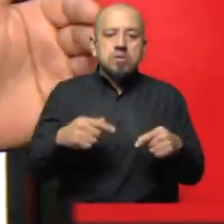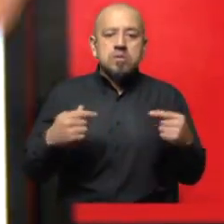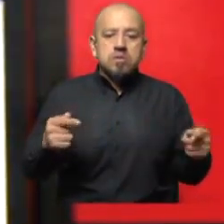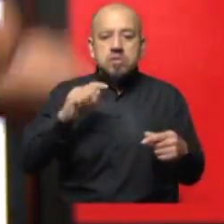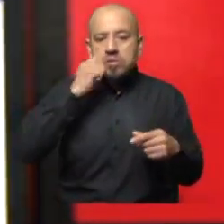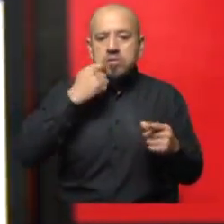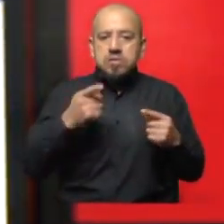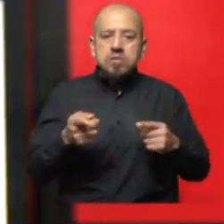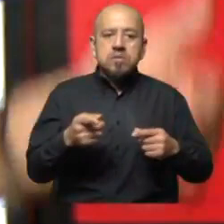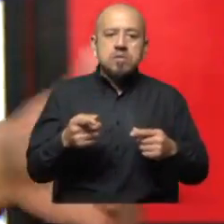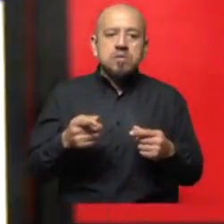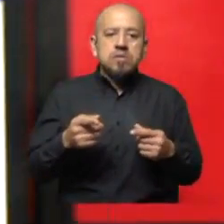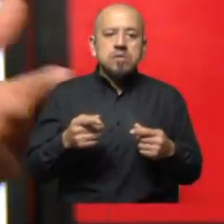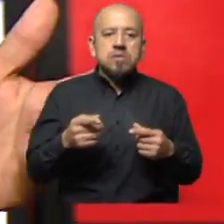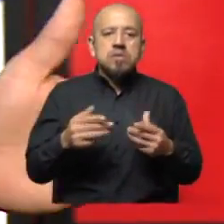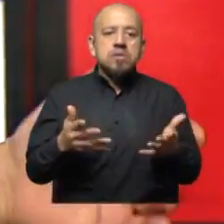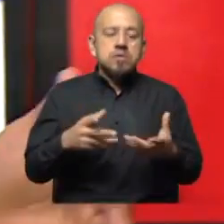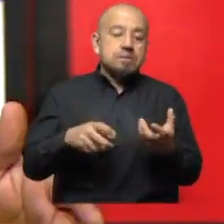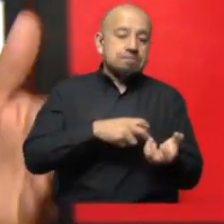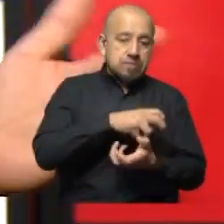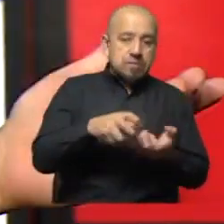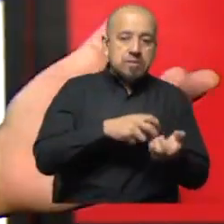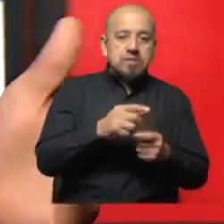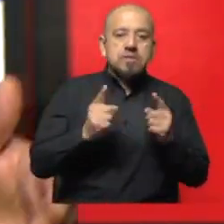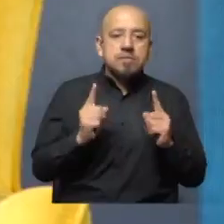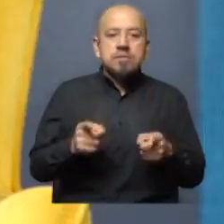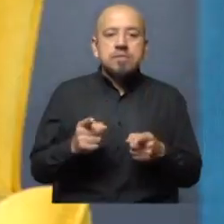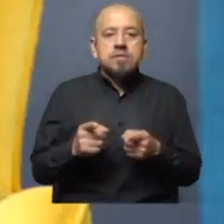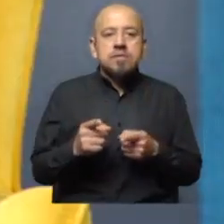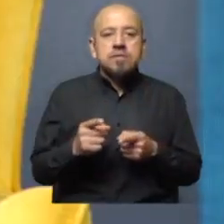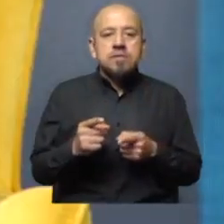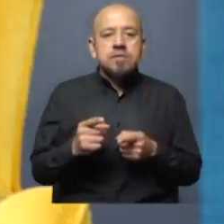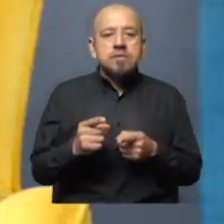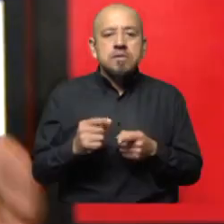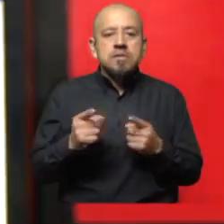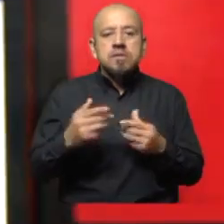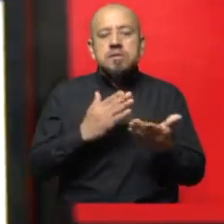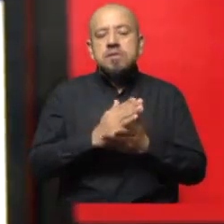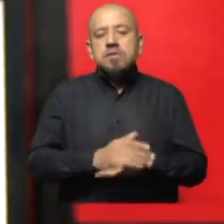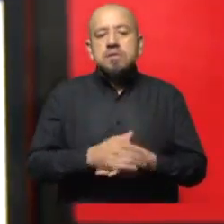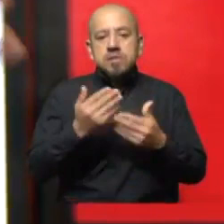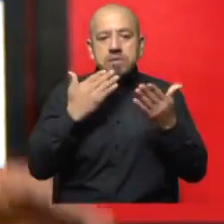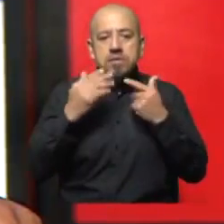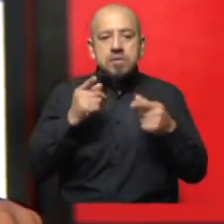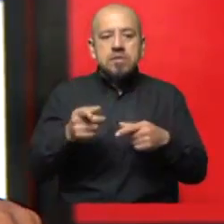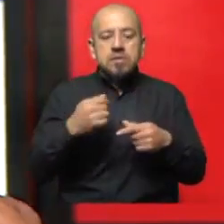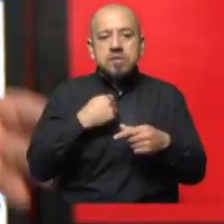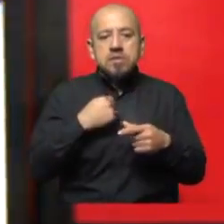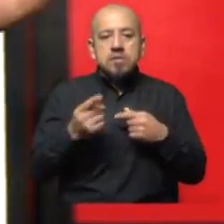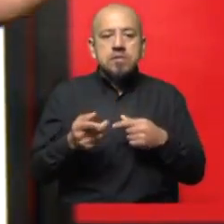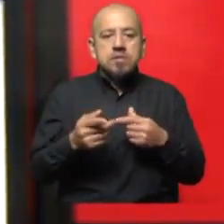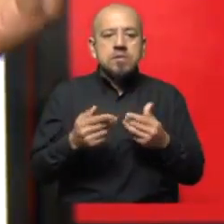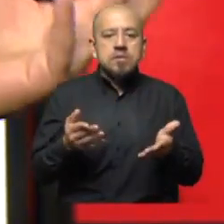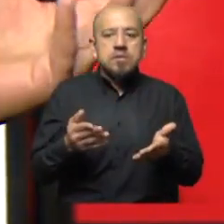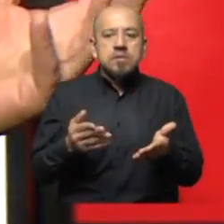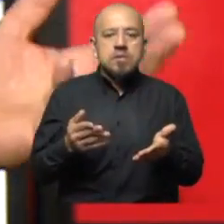lindas cosas un poco más engorrosas entonces y está siempre que charlamos en mi caso hablo por mí siempre con